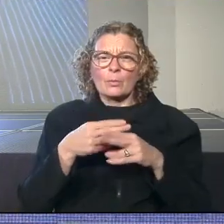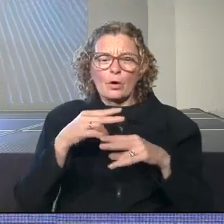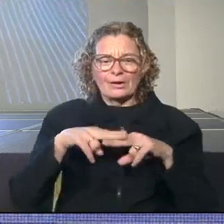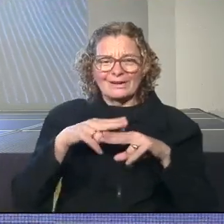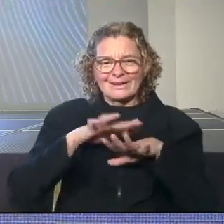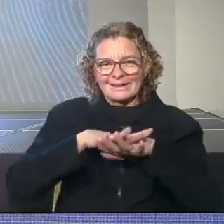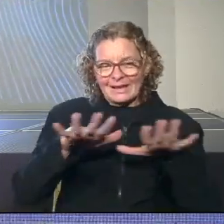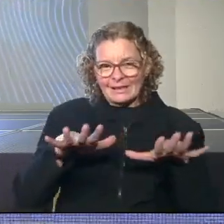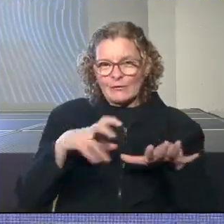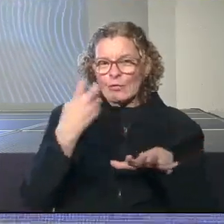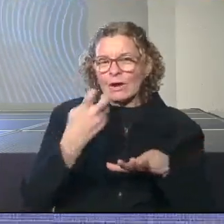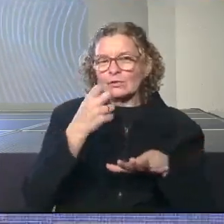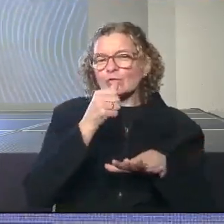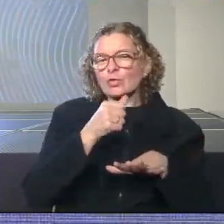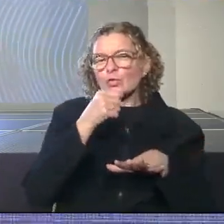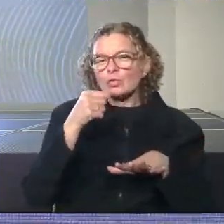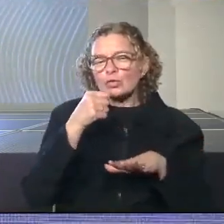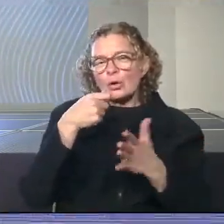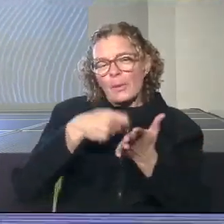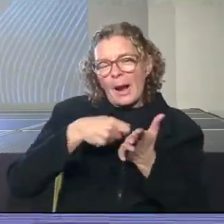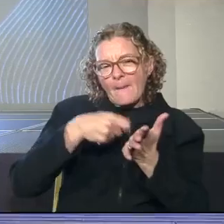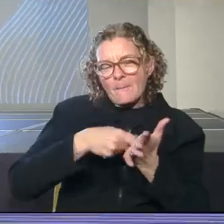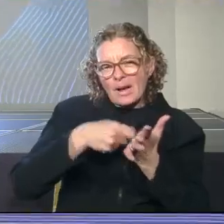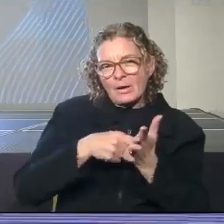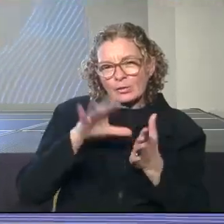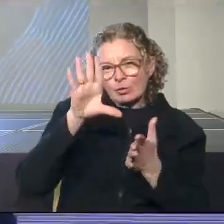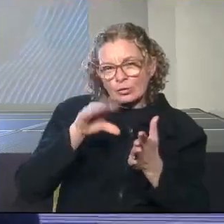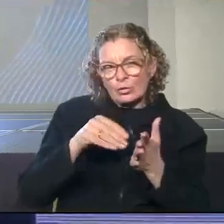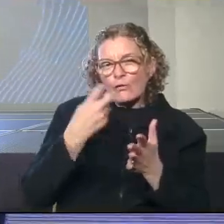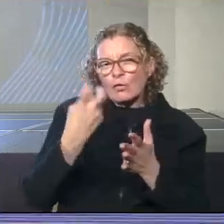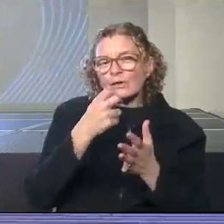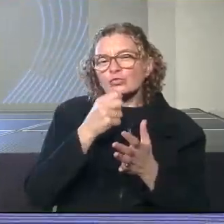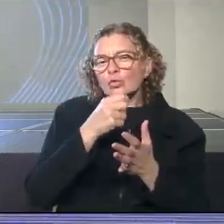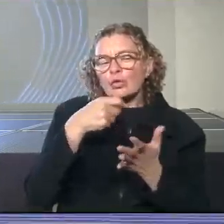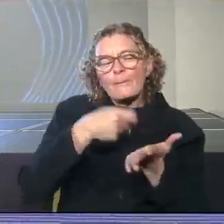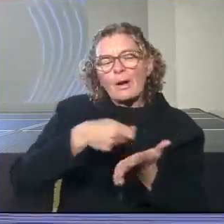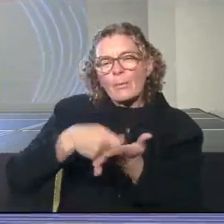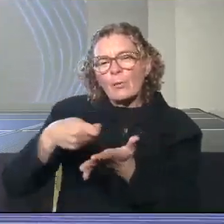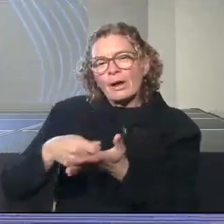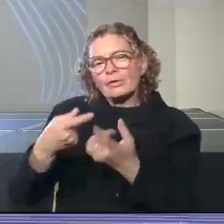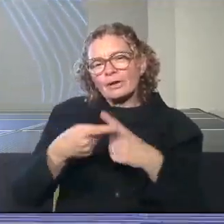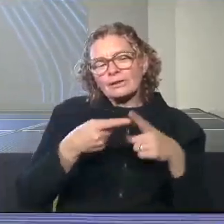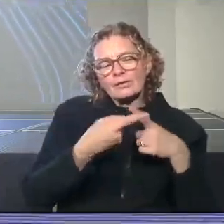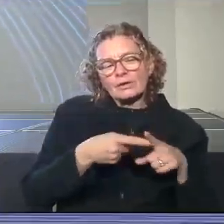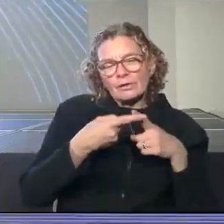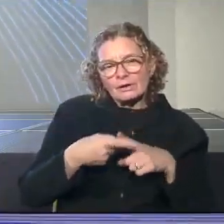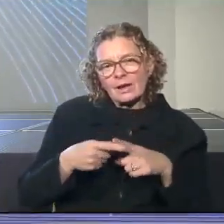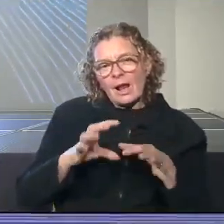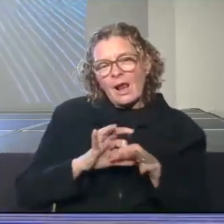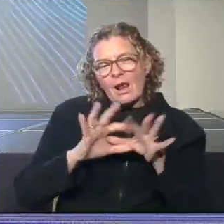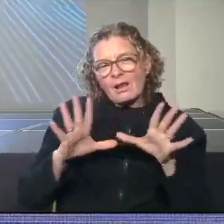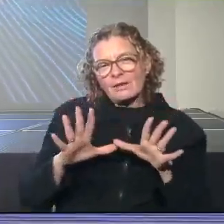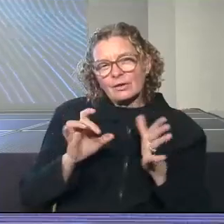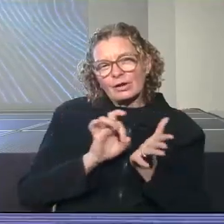de soluciones logísticas. Mercado Pago, que es todo el esquema de soluciones financieras. Mercado Libre, vehículos, inmuebles